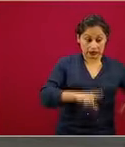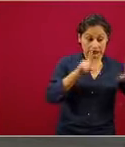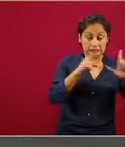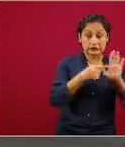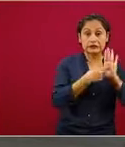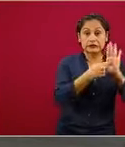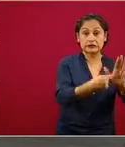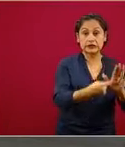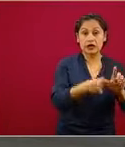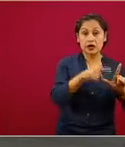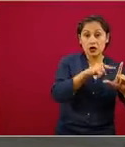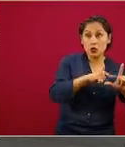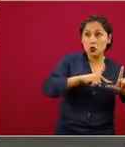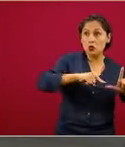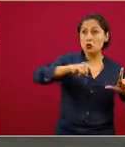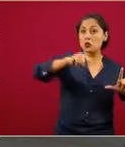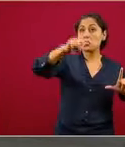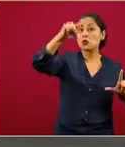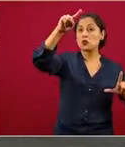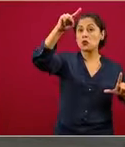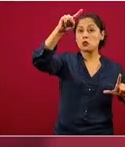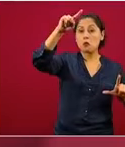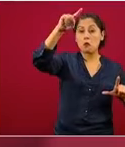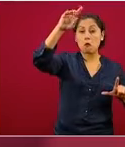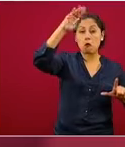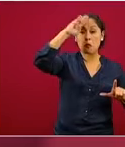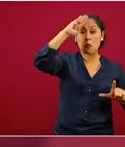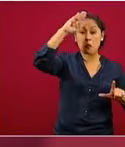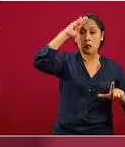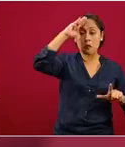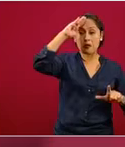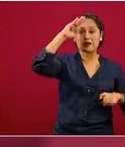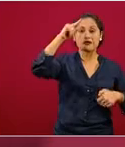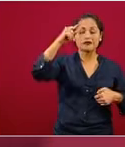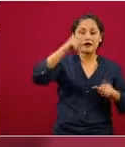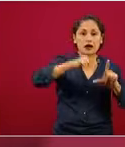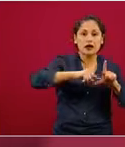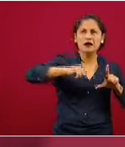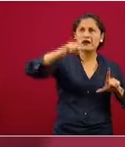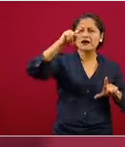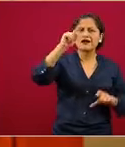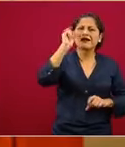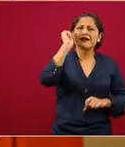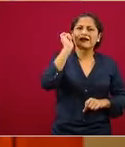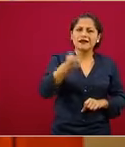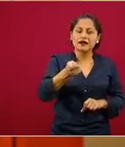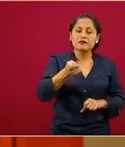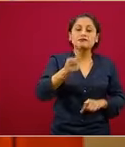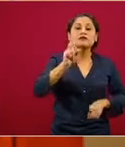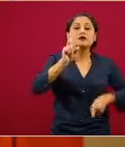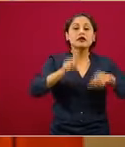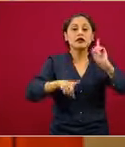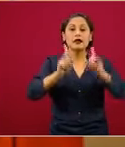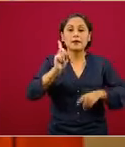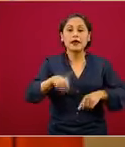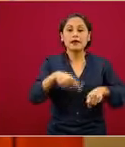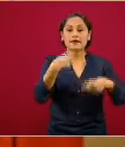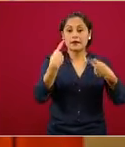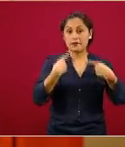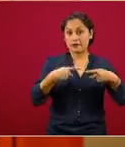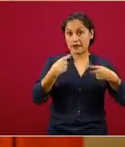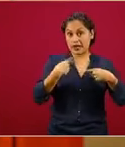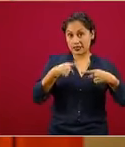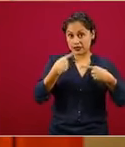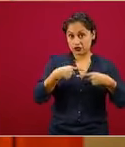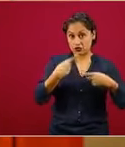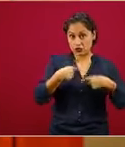en cuanto a su altura, y la altura está dada por el número de casos que se pueden llegar a tener